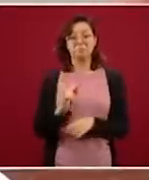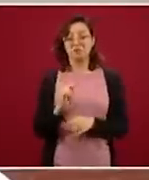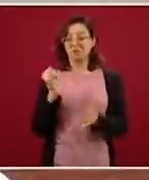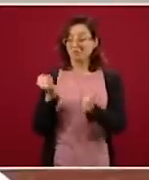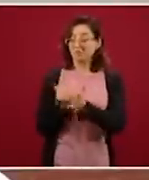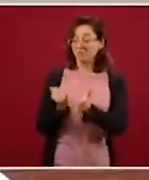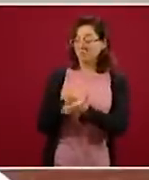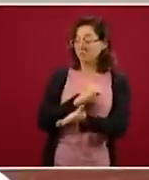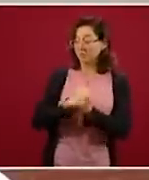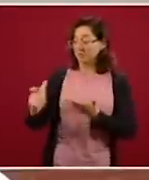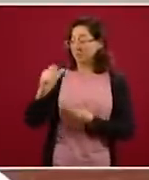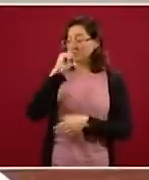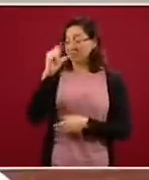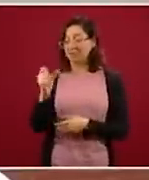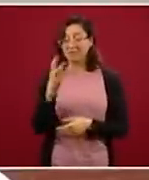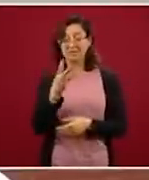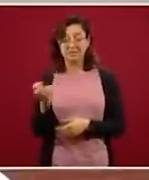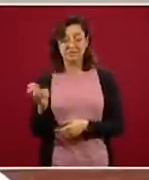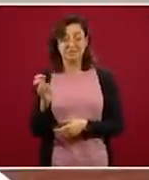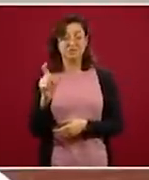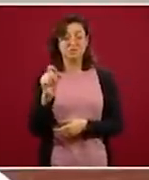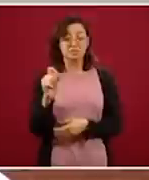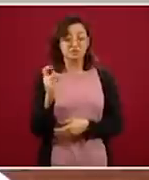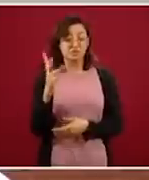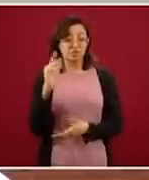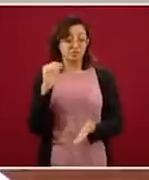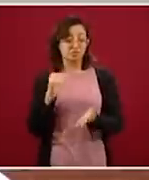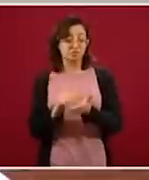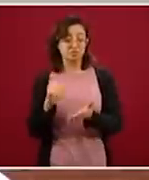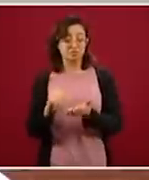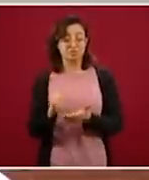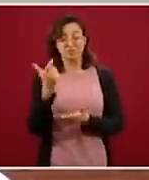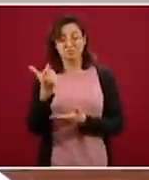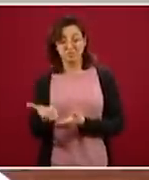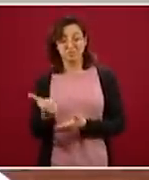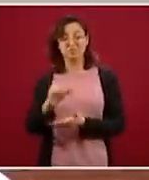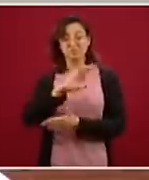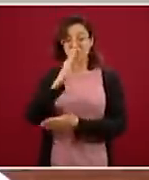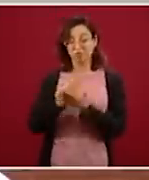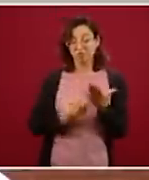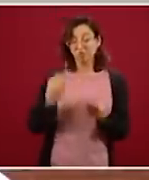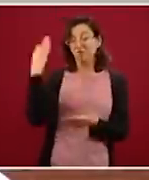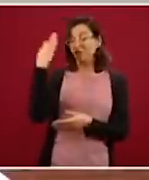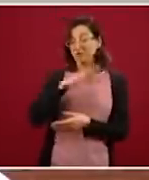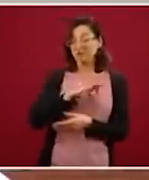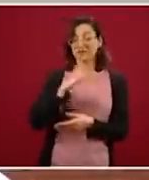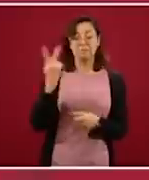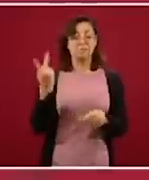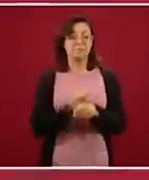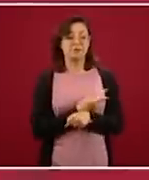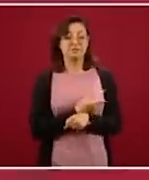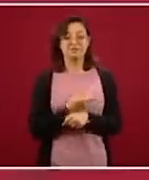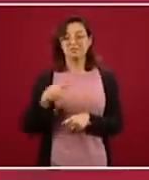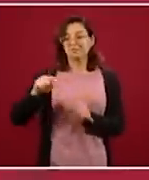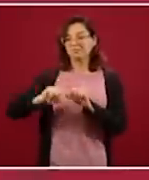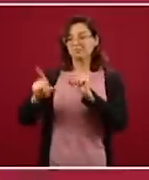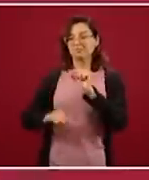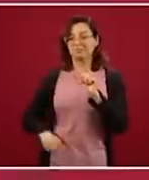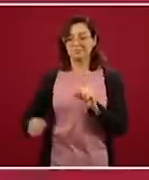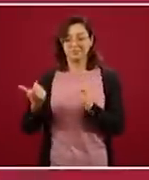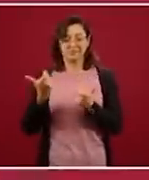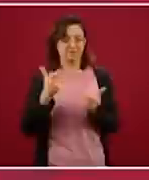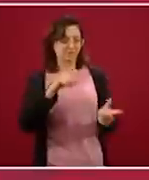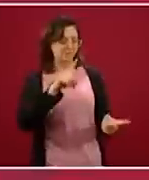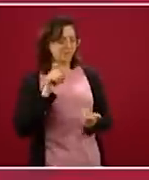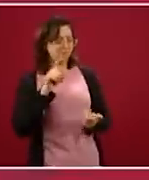evadiendo 324 mil millones de pesos por facturación simulada, impide que haya dinero en las arcas públicas para efecto